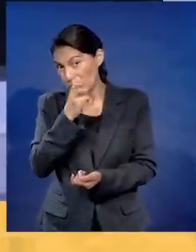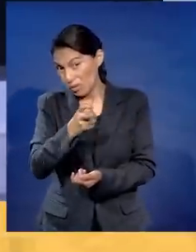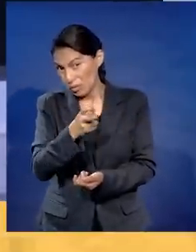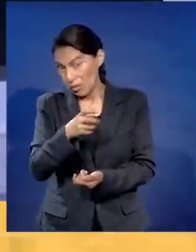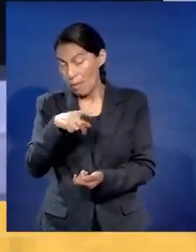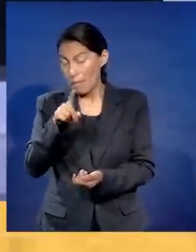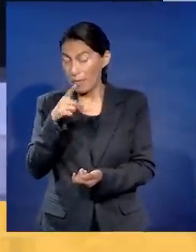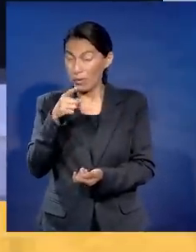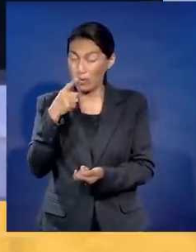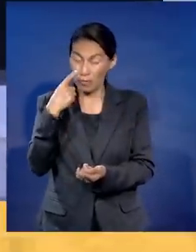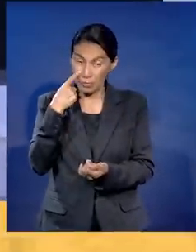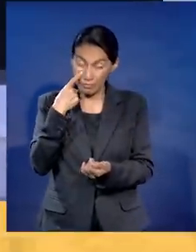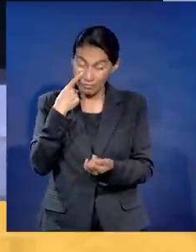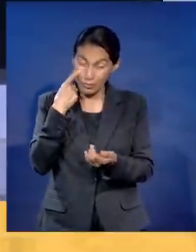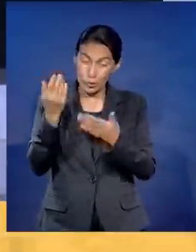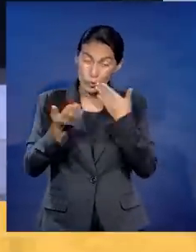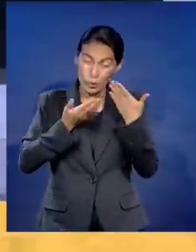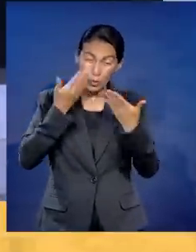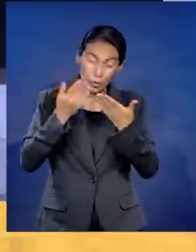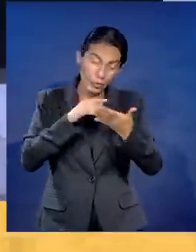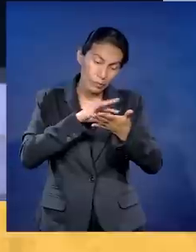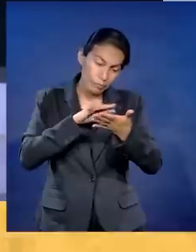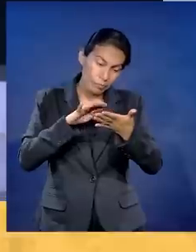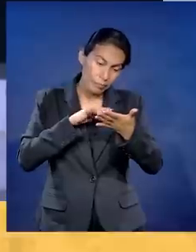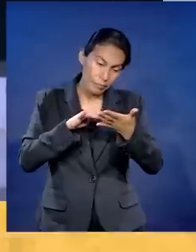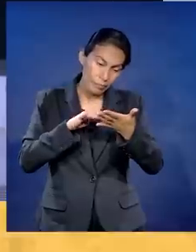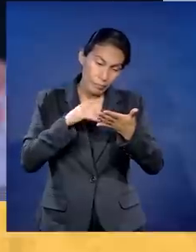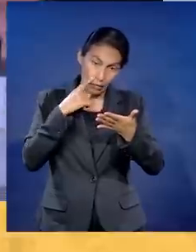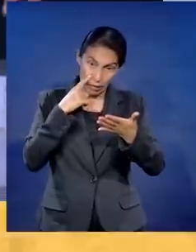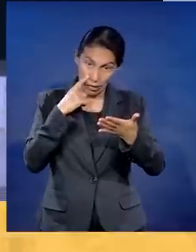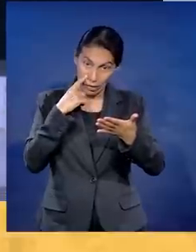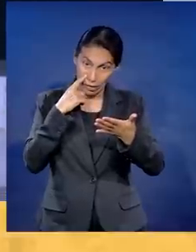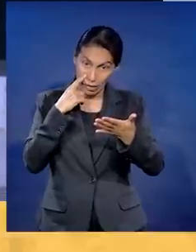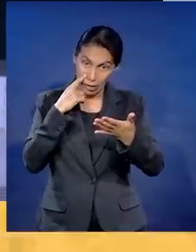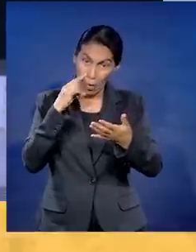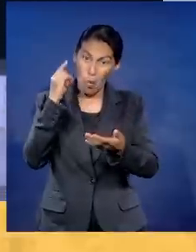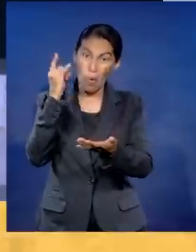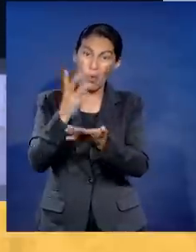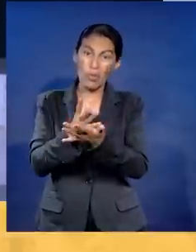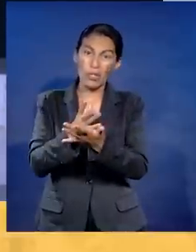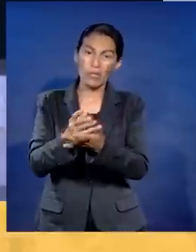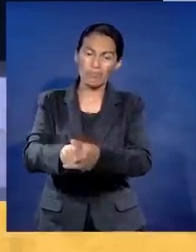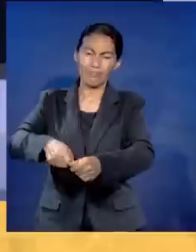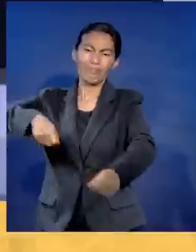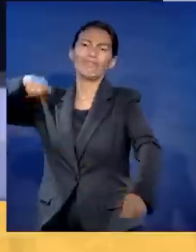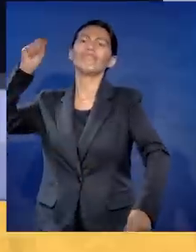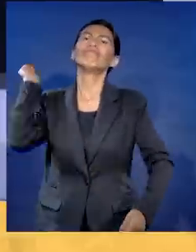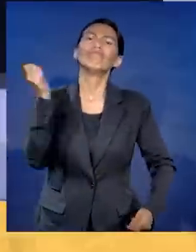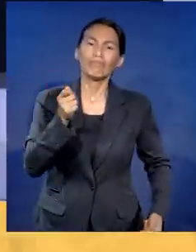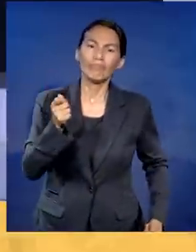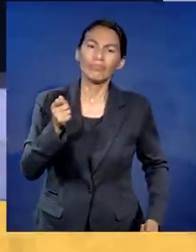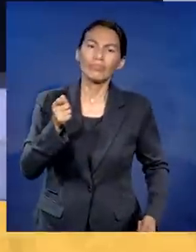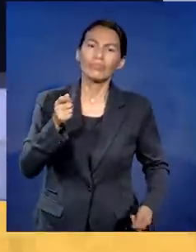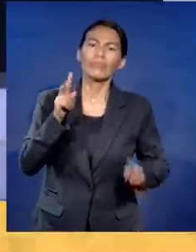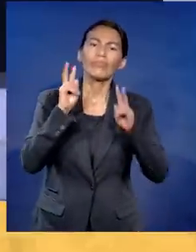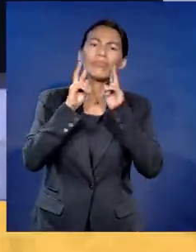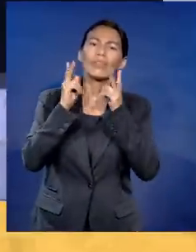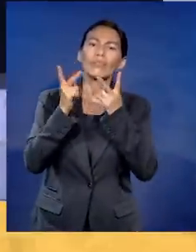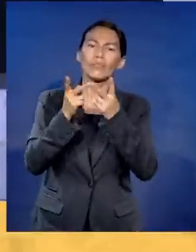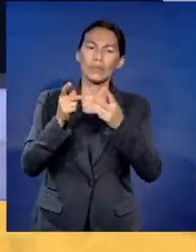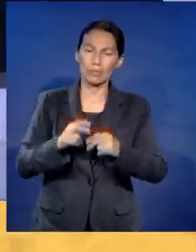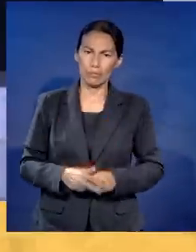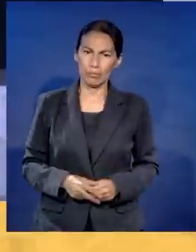llevaran. Pero si uno es atento a leer, se va a dar cuenta que cuando llegaron a arrestar a Jesús, el único que se adelantó y sacó la espada,